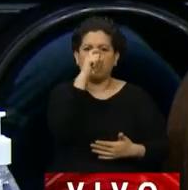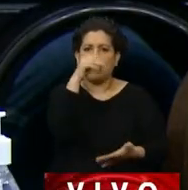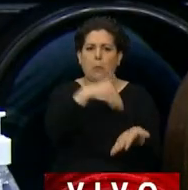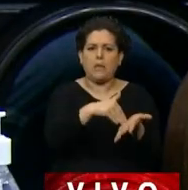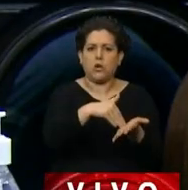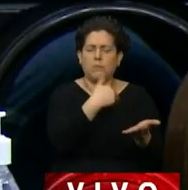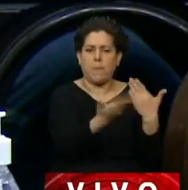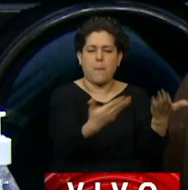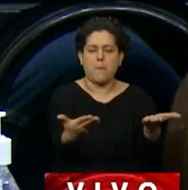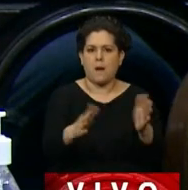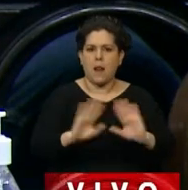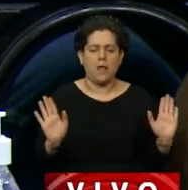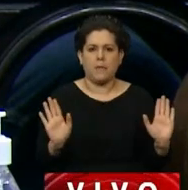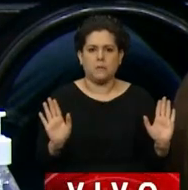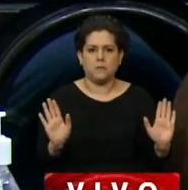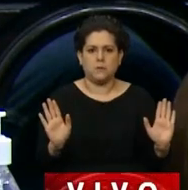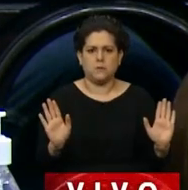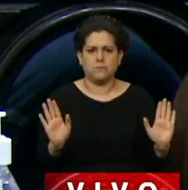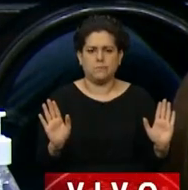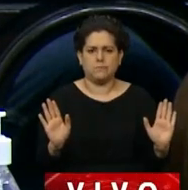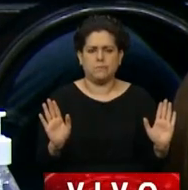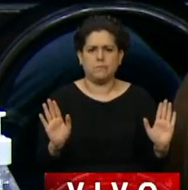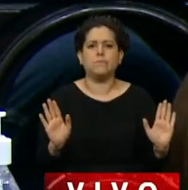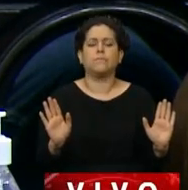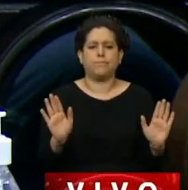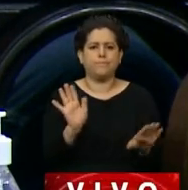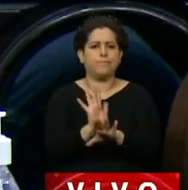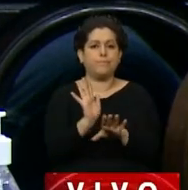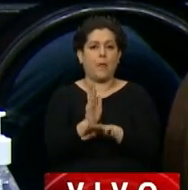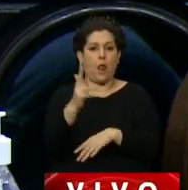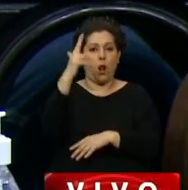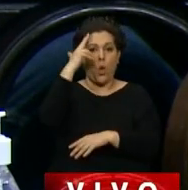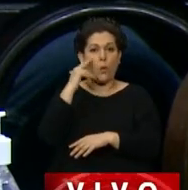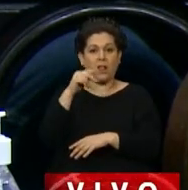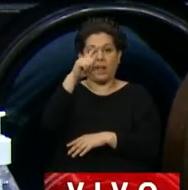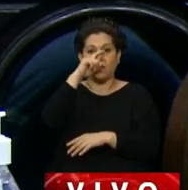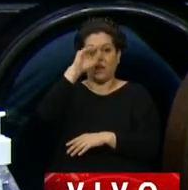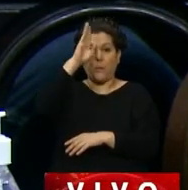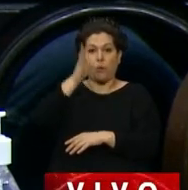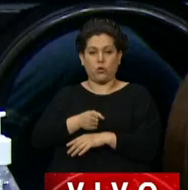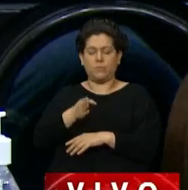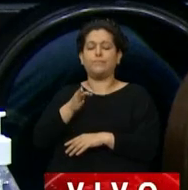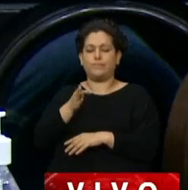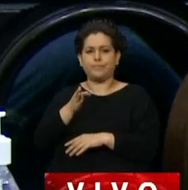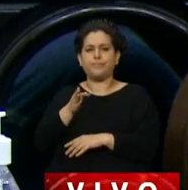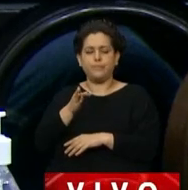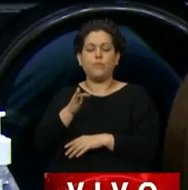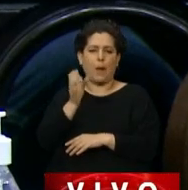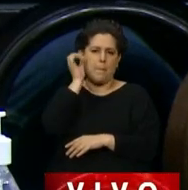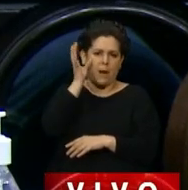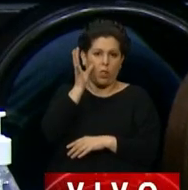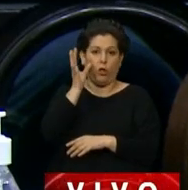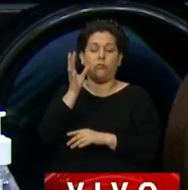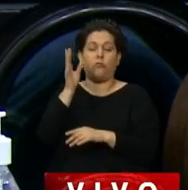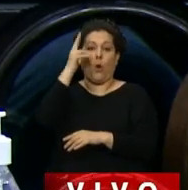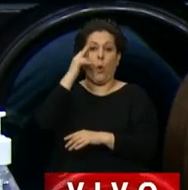Es decir, que el 97% de las boletas, perdón, el